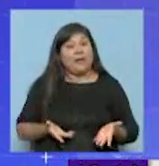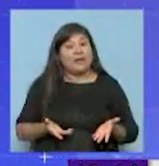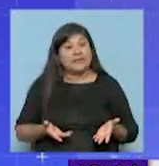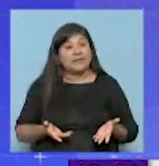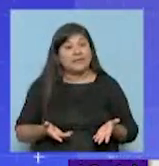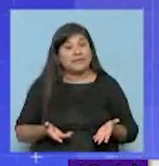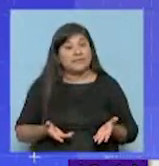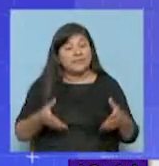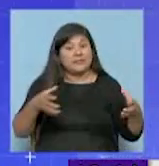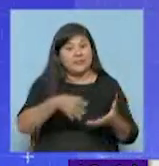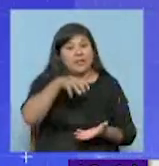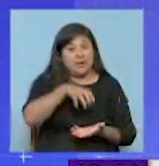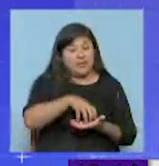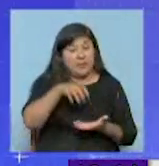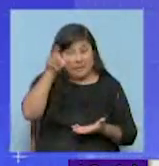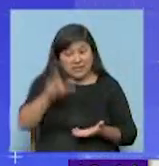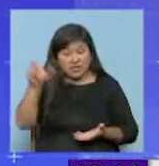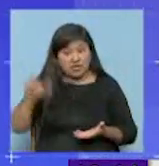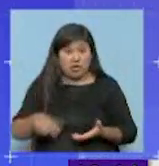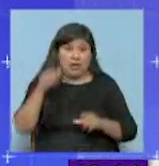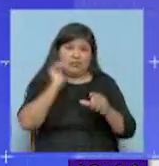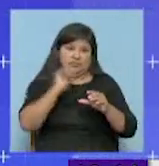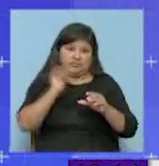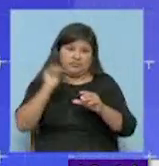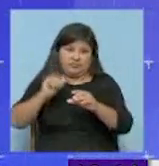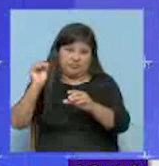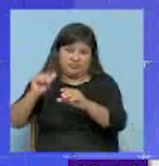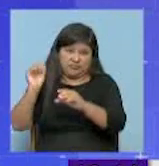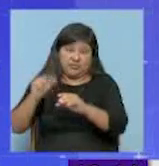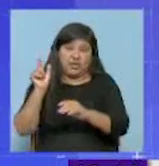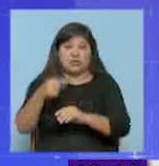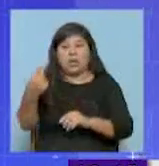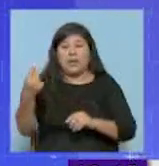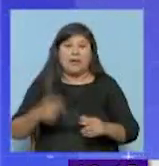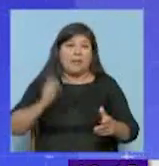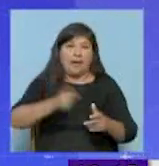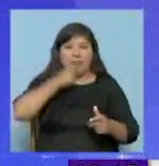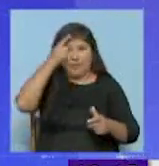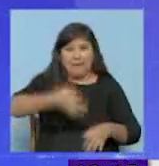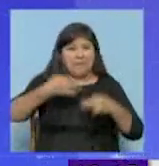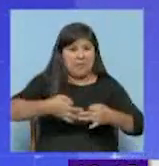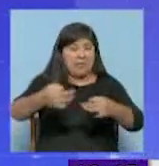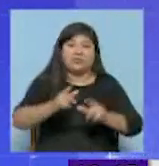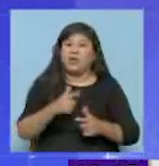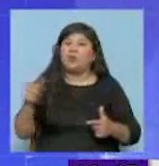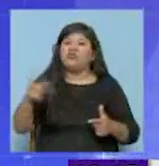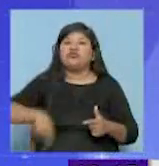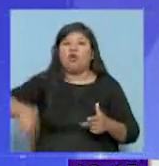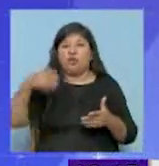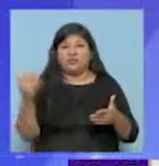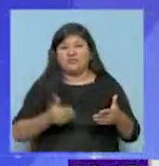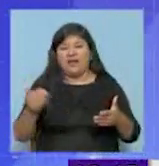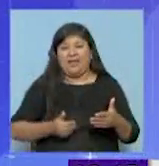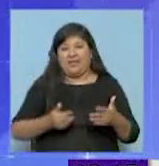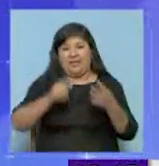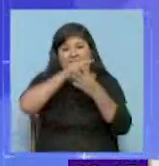una de cada cuatro personas no está al día con su plan. Reiteramos, debido a los